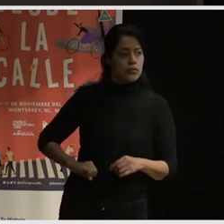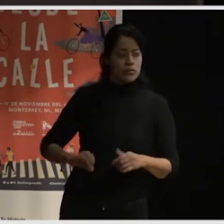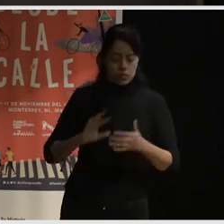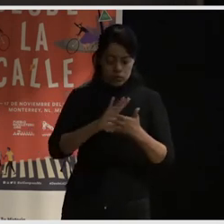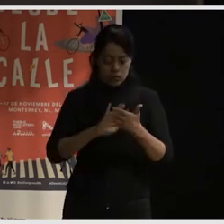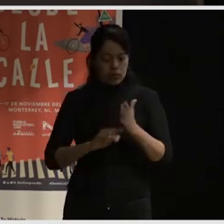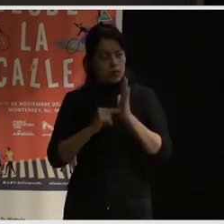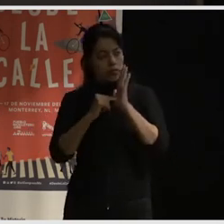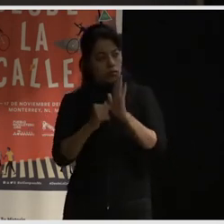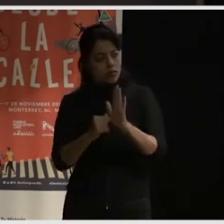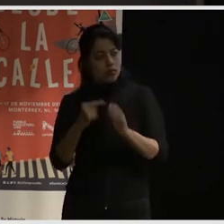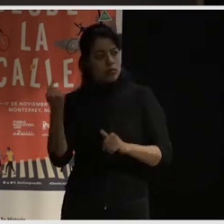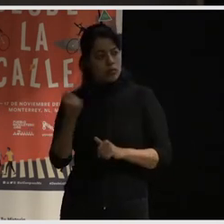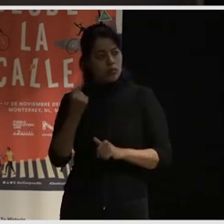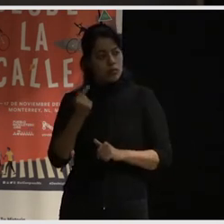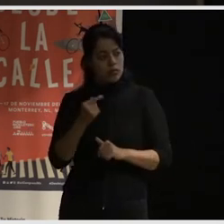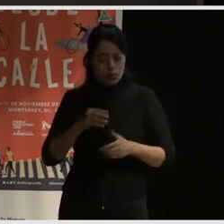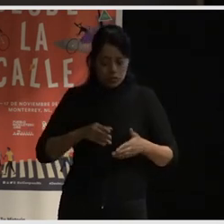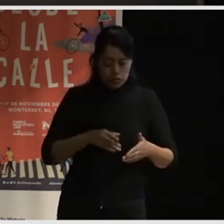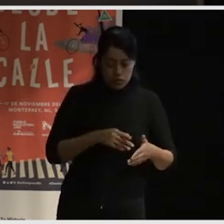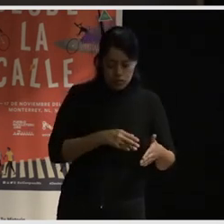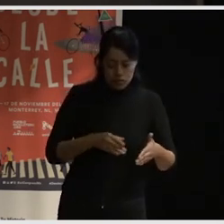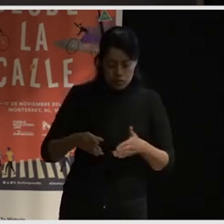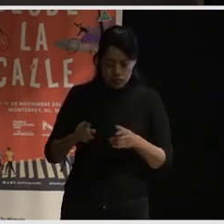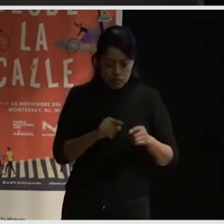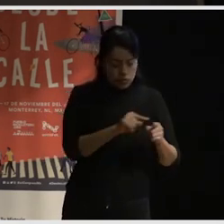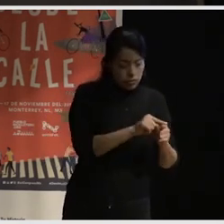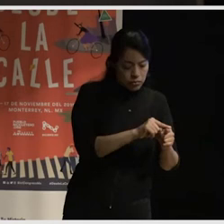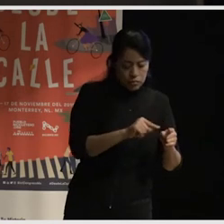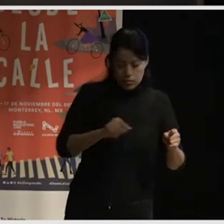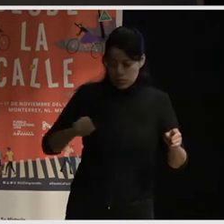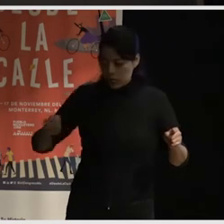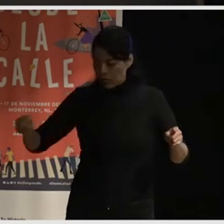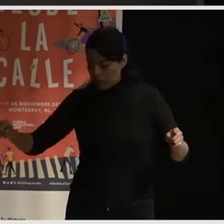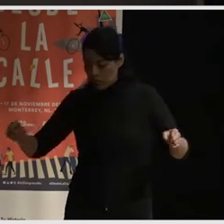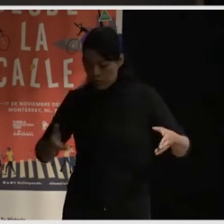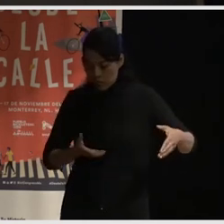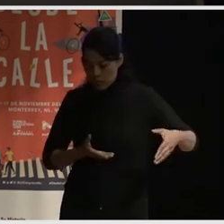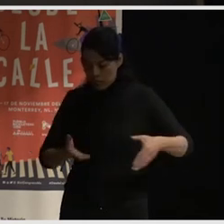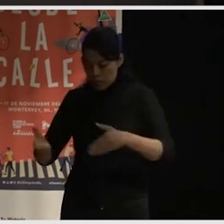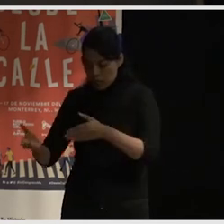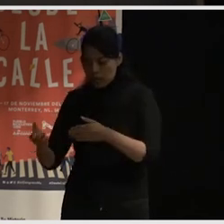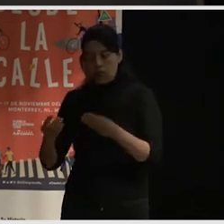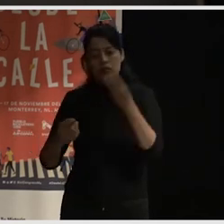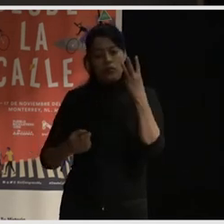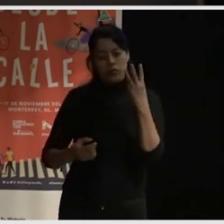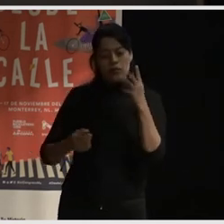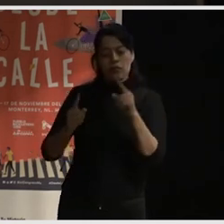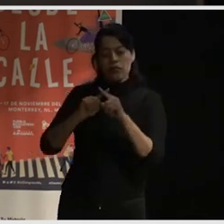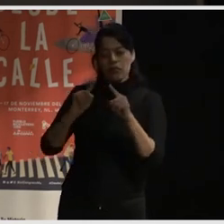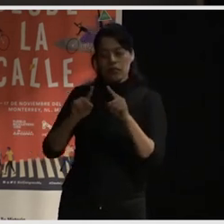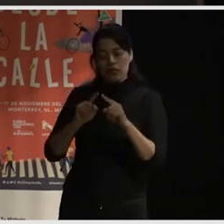preliminares es que recorrieron la misma distancia de la misma calle en tres diferentes modos de